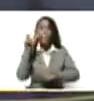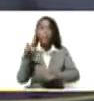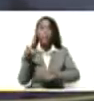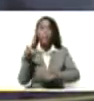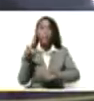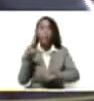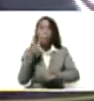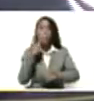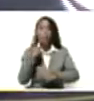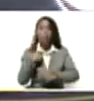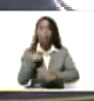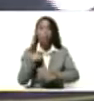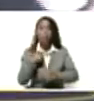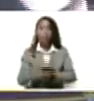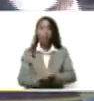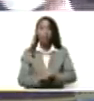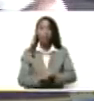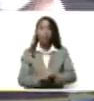igualmente